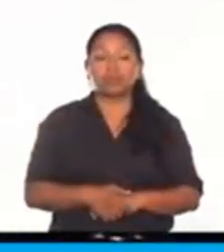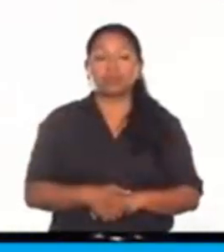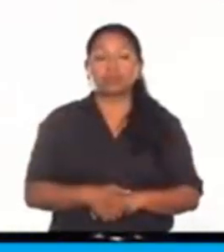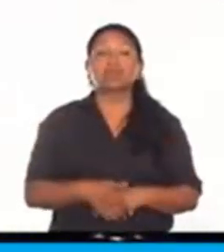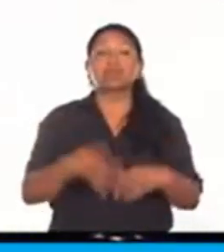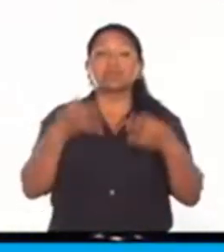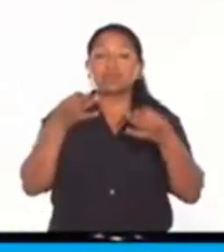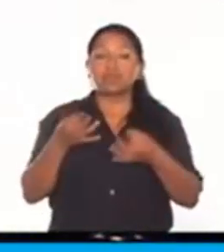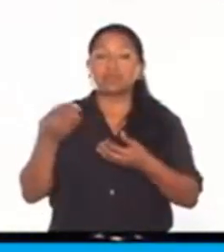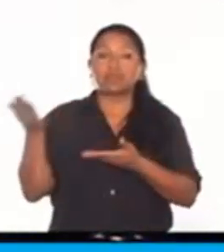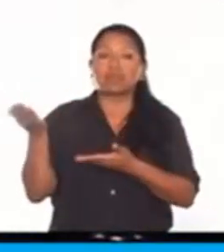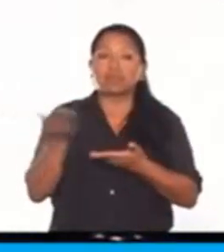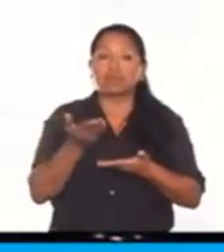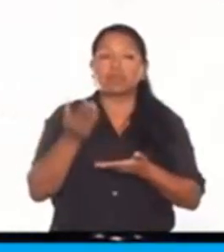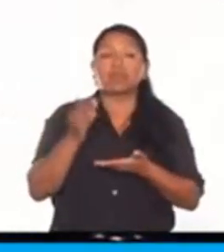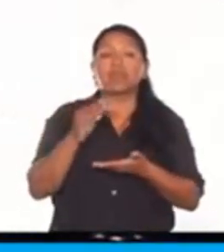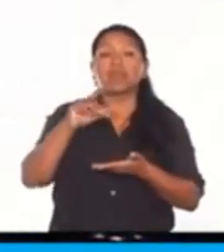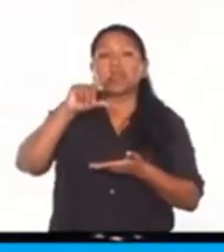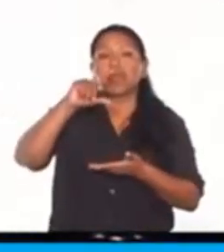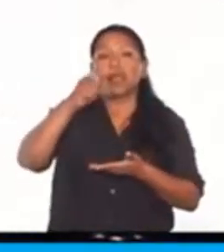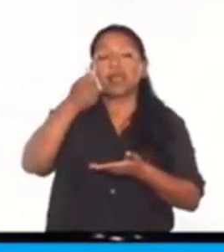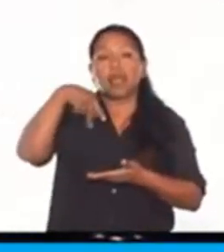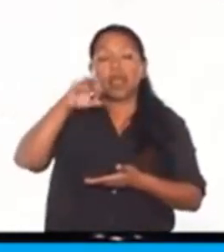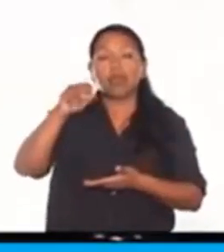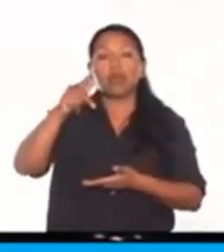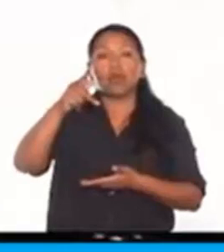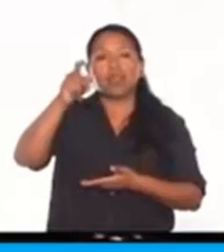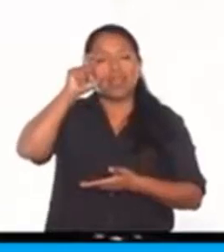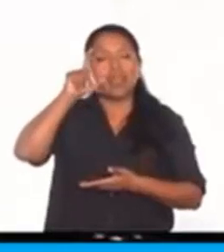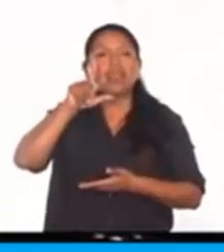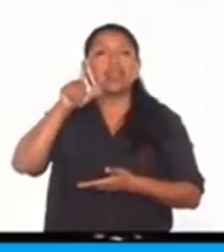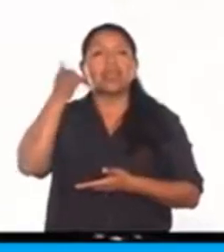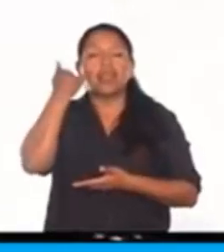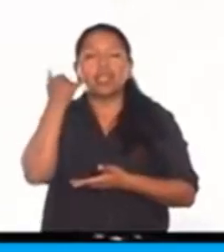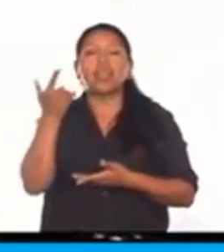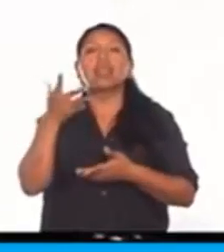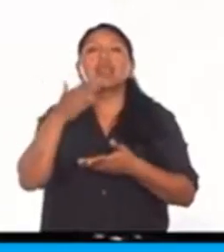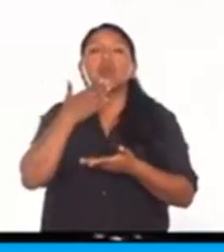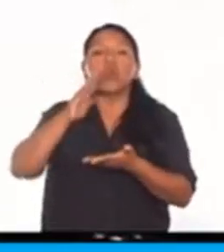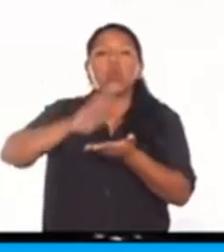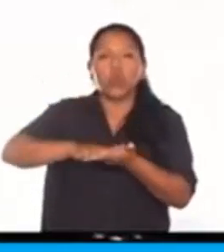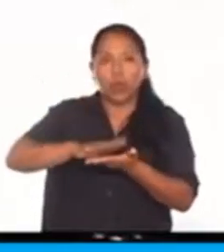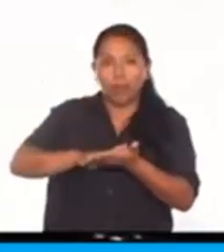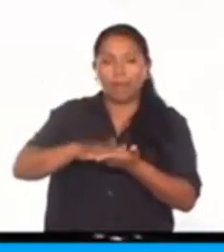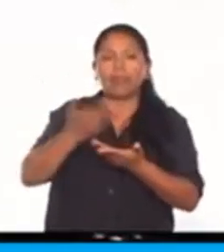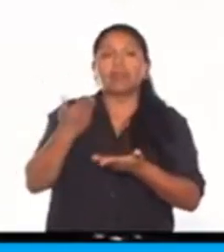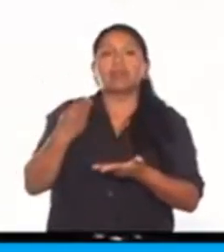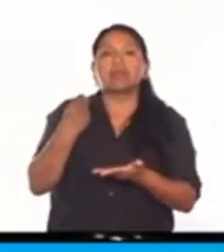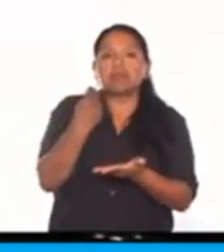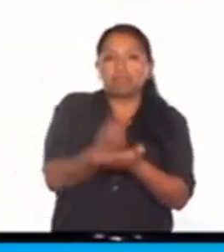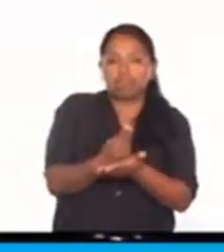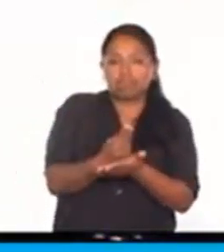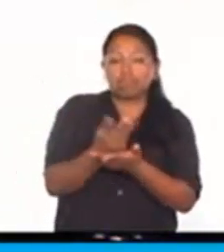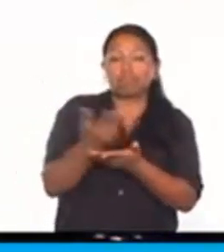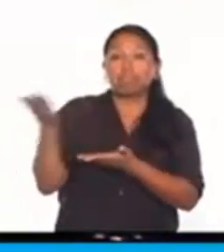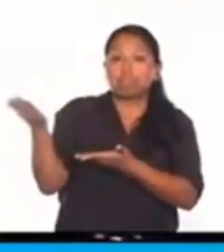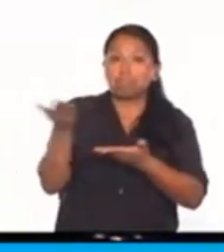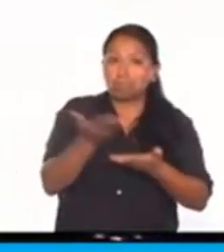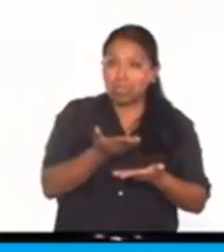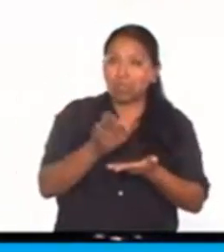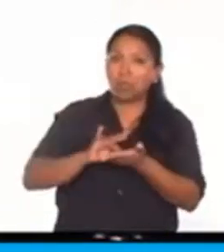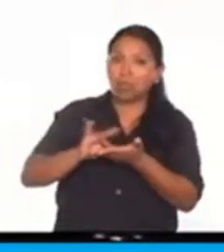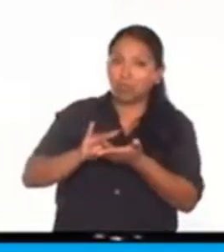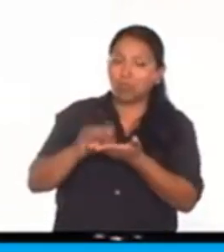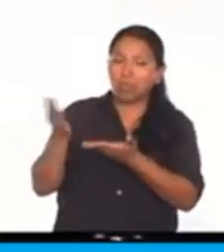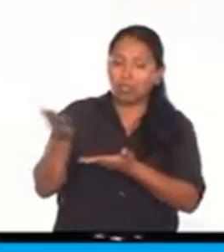Corresponde que la señora María Laura Cano Kelly preste el juramento constitucional de aceptación del cargo para el que fue electa. Invito a la señora